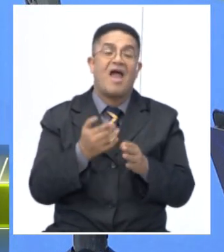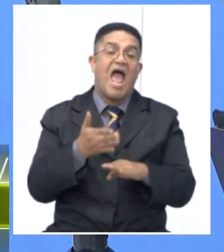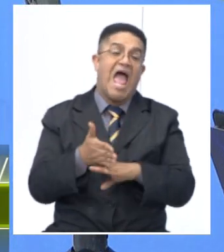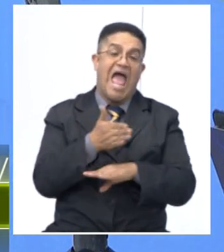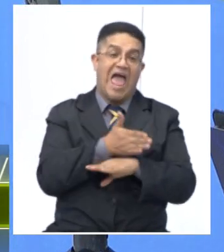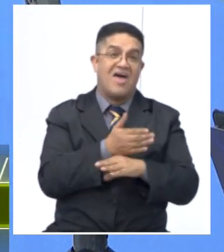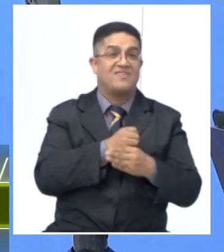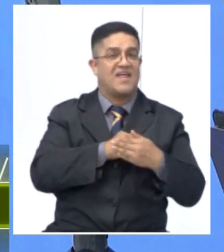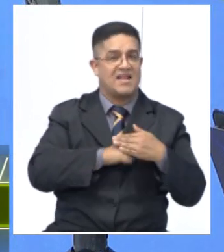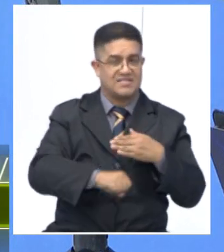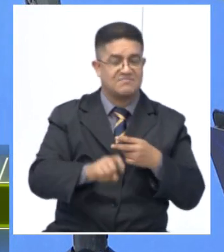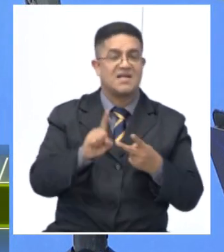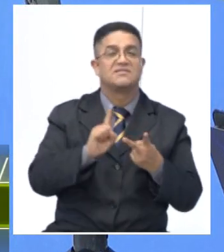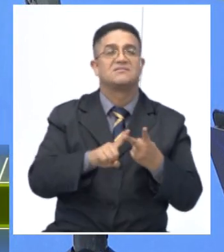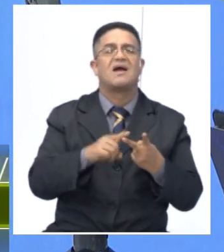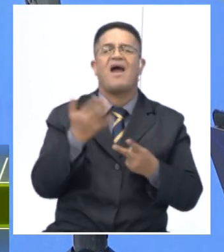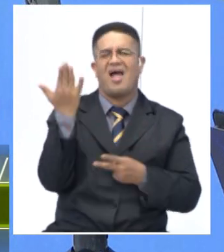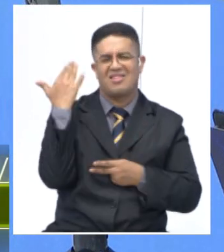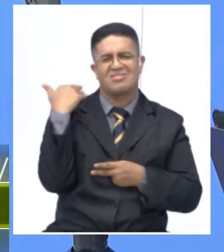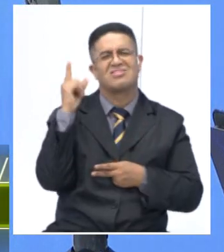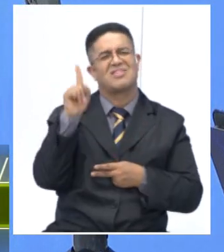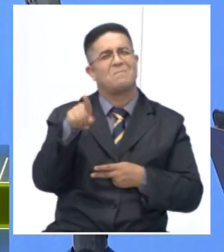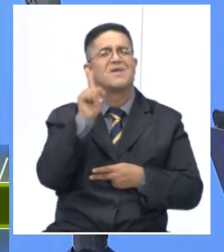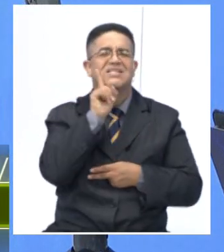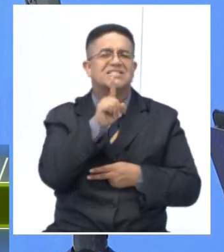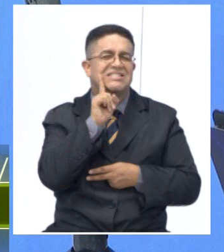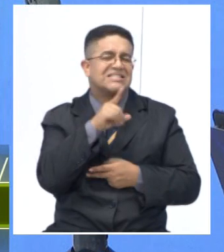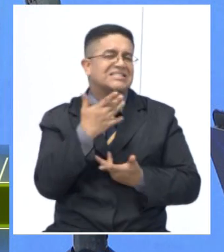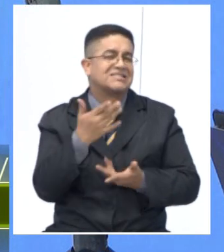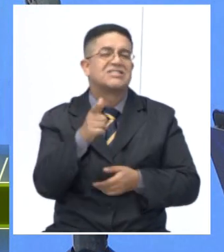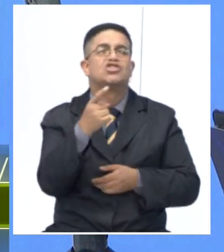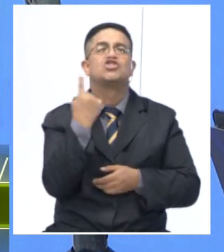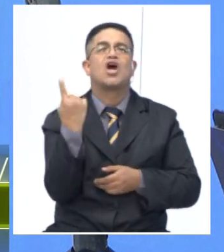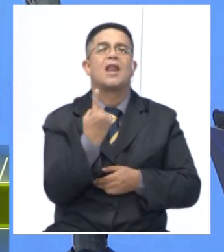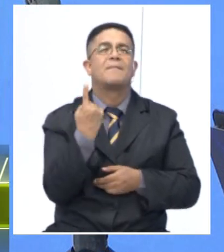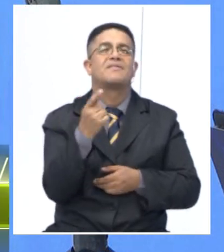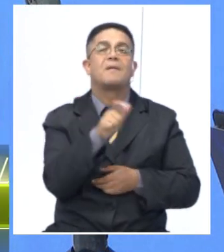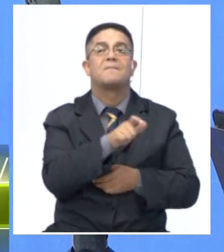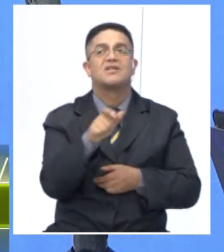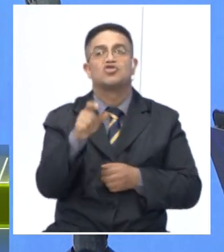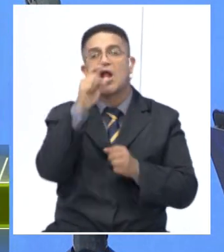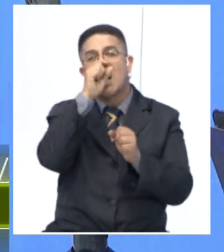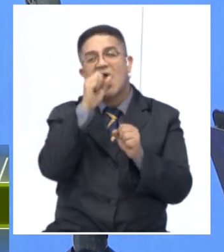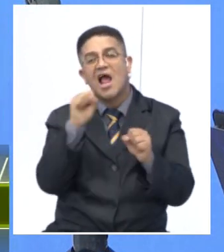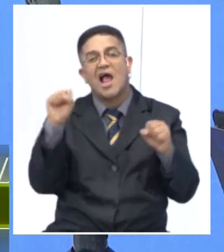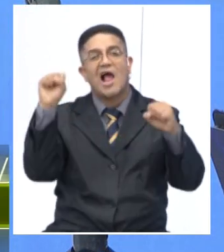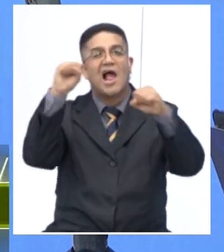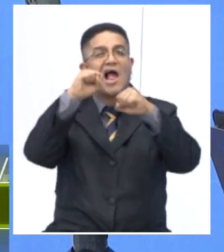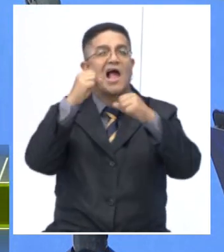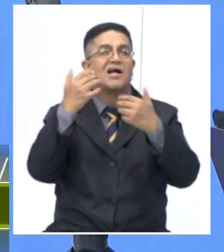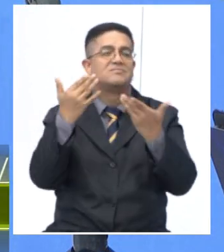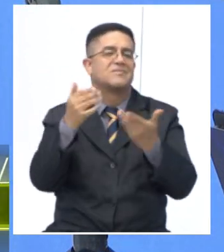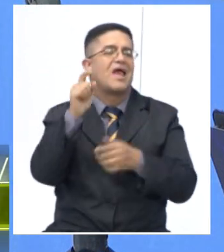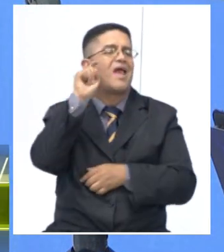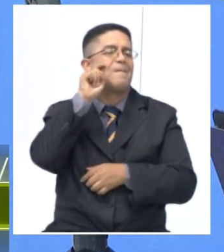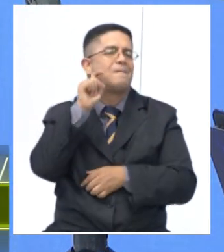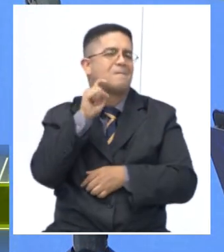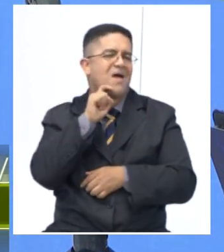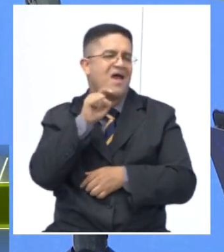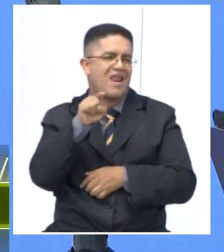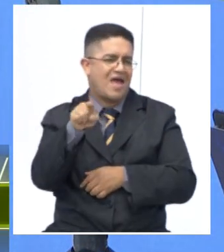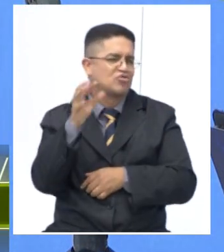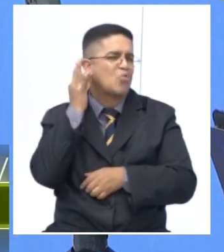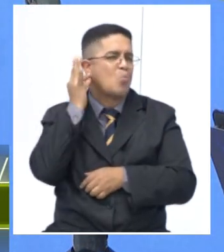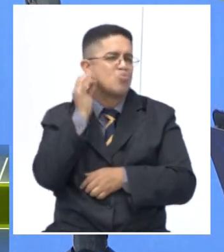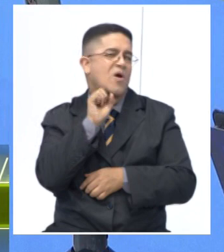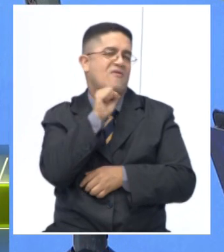había muchos mitos anteriormente que solamente las personas de edad avanzada, o lo que llamaban antes embarazo añoso,